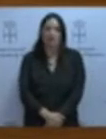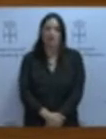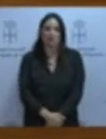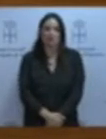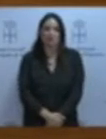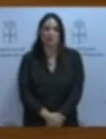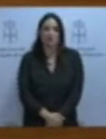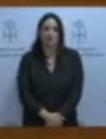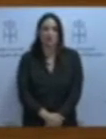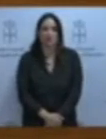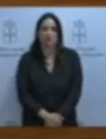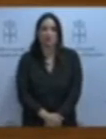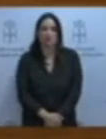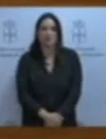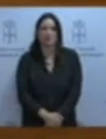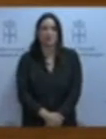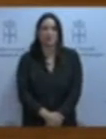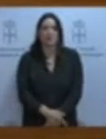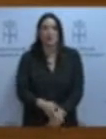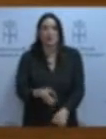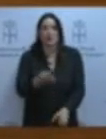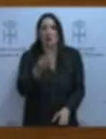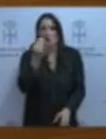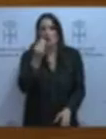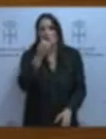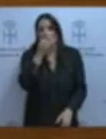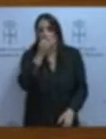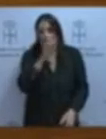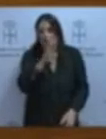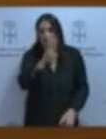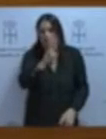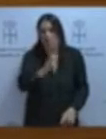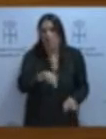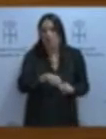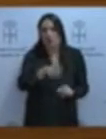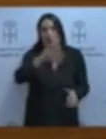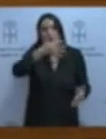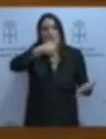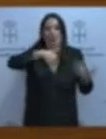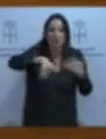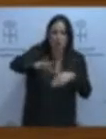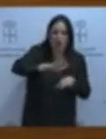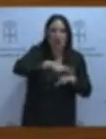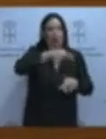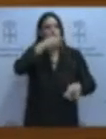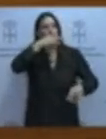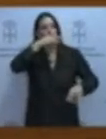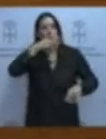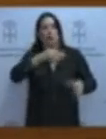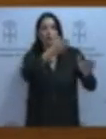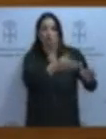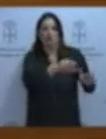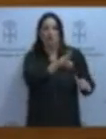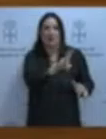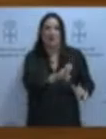Que oye, me parece muy bien que quieran una excusa para poder soltar su discurso, pero anda